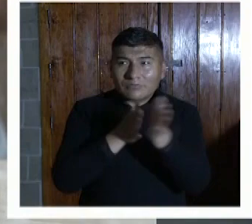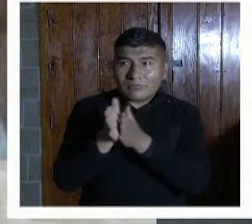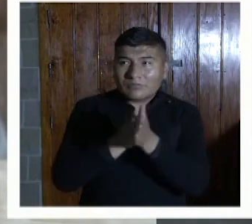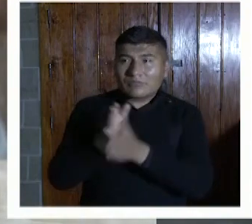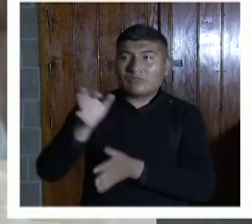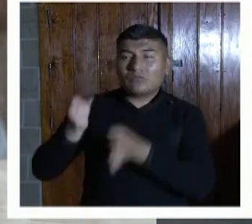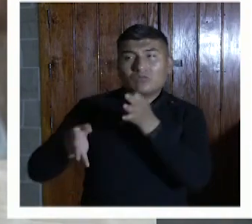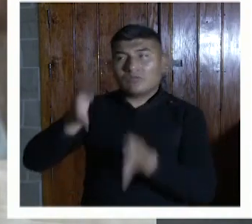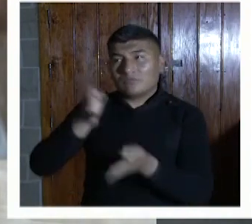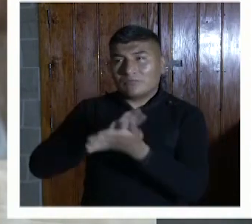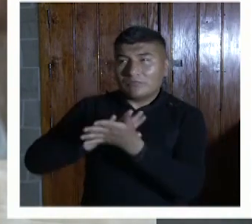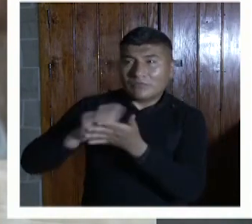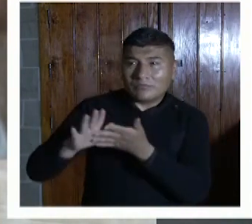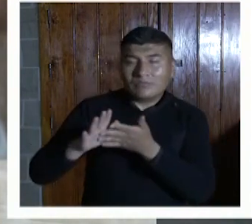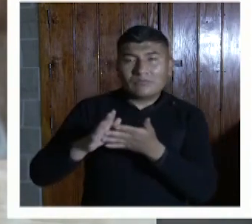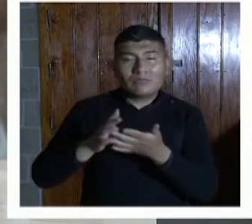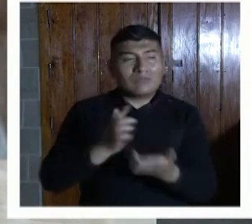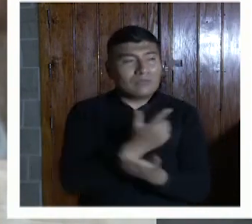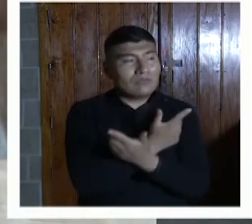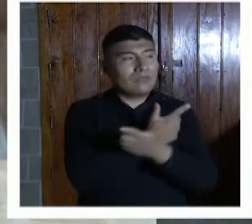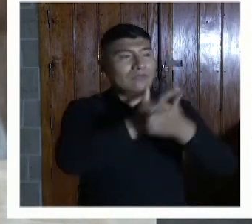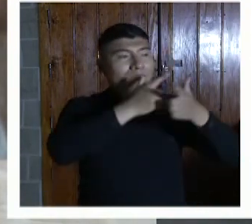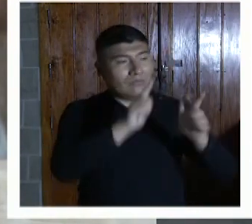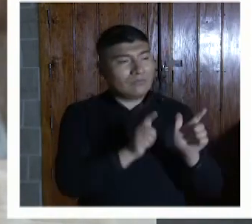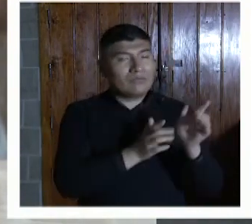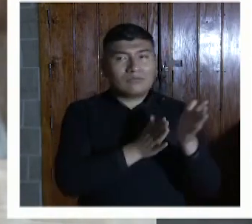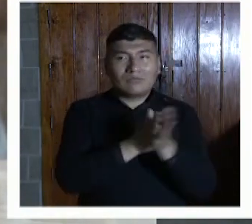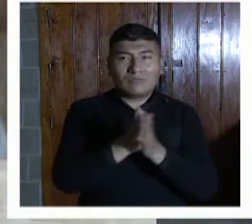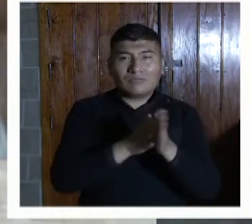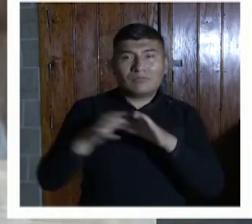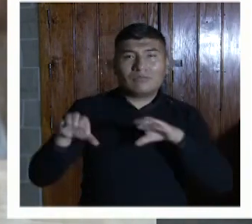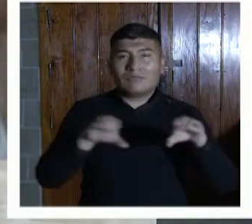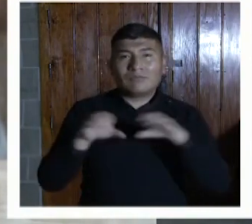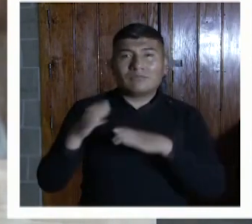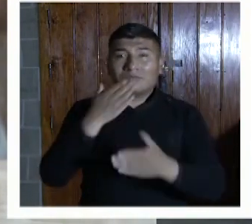libertad, la pasión por el bien en definitiva.